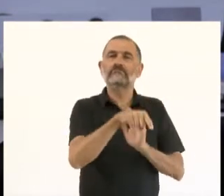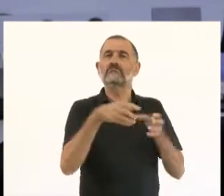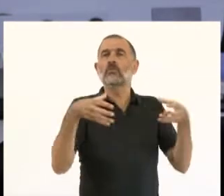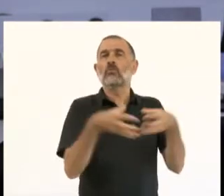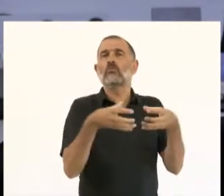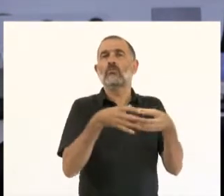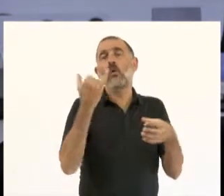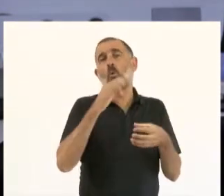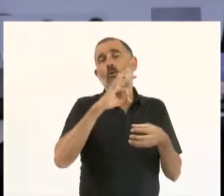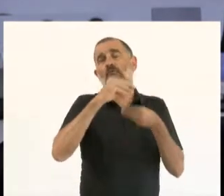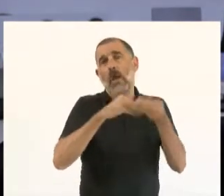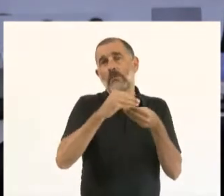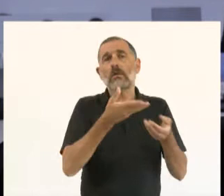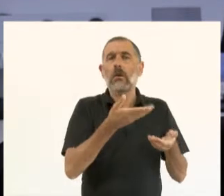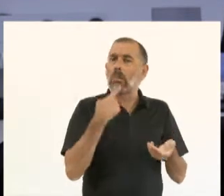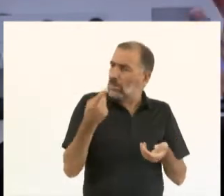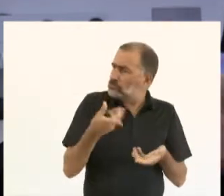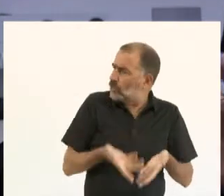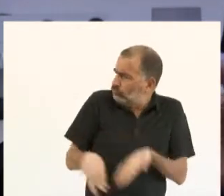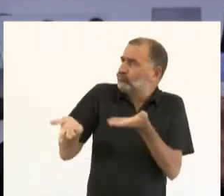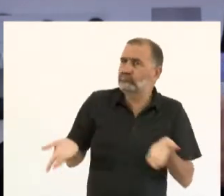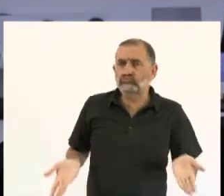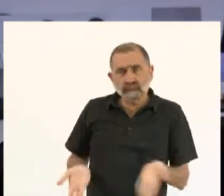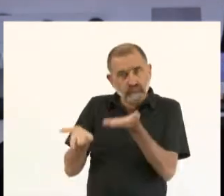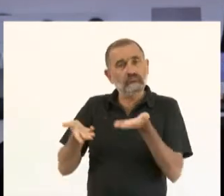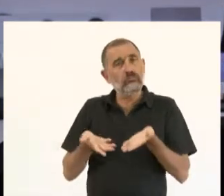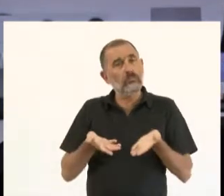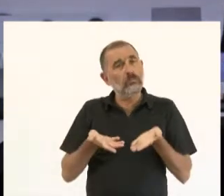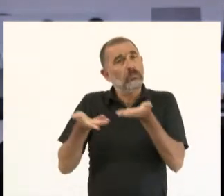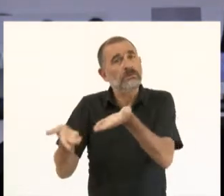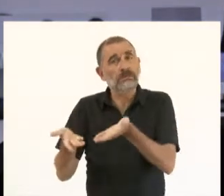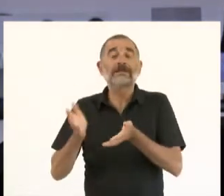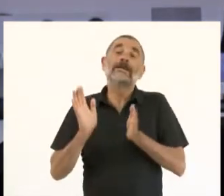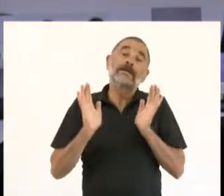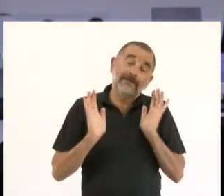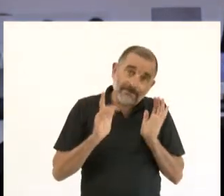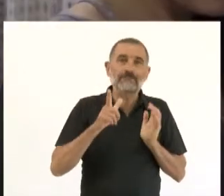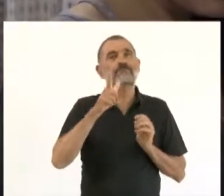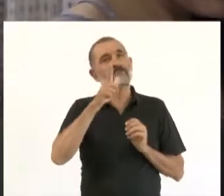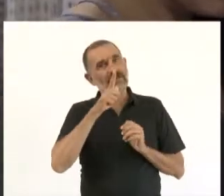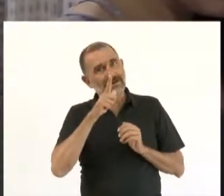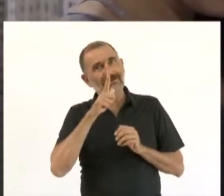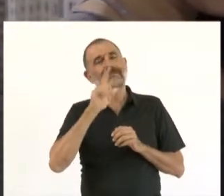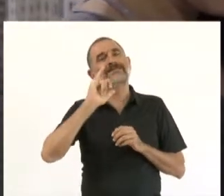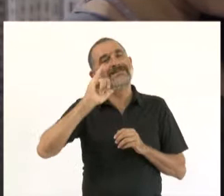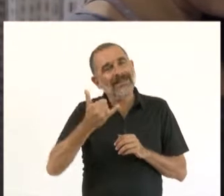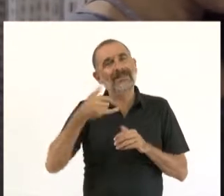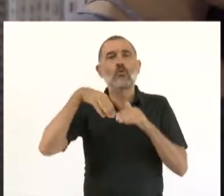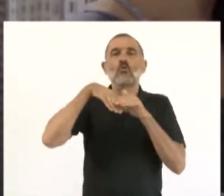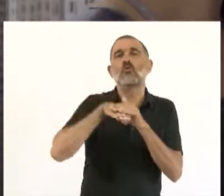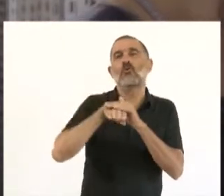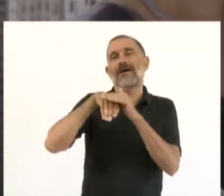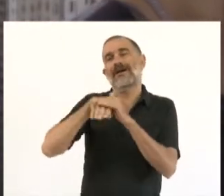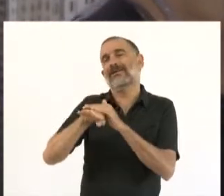demostrarlo, está muy bien que estén en el archivo de la universidad, y esto lo digo por haber visitado el